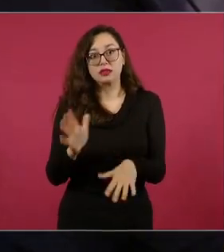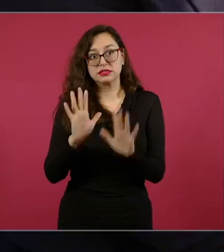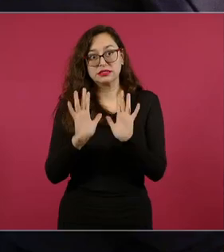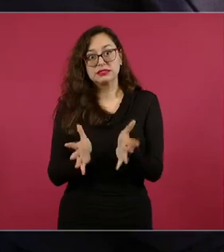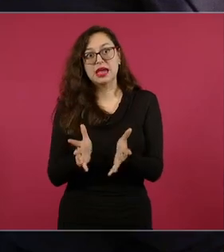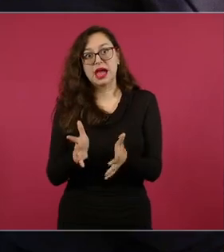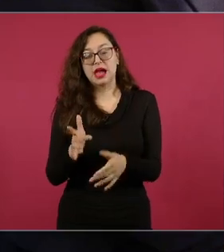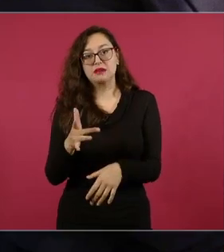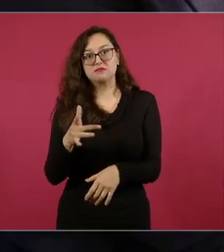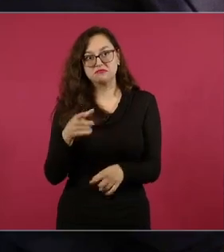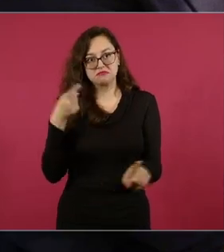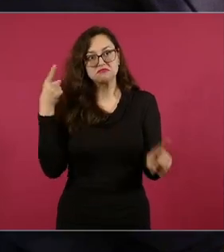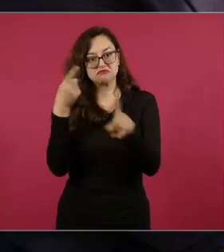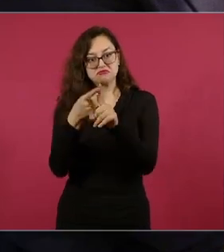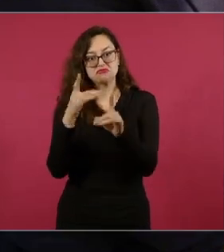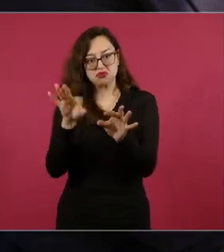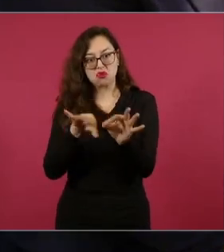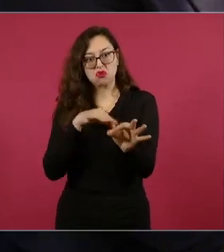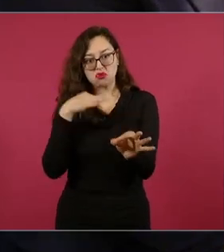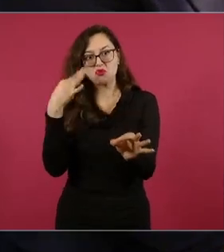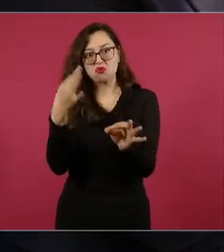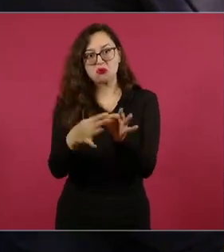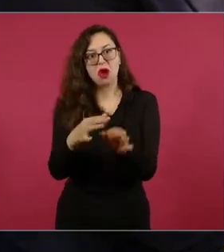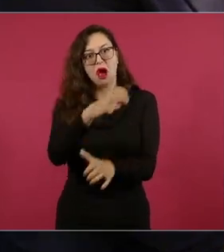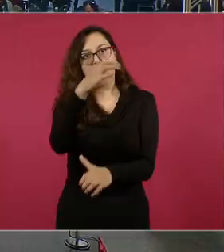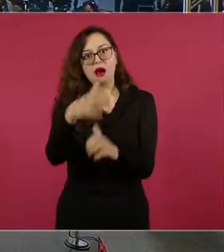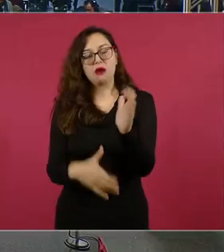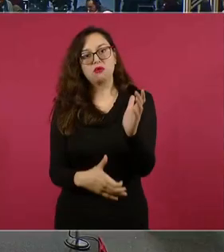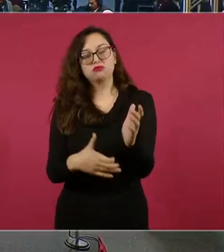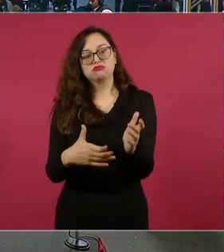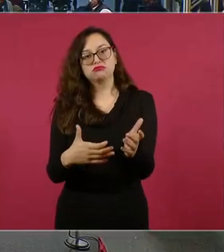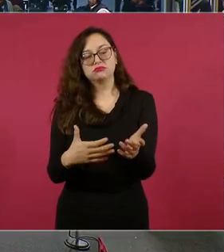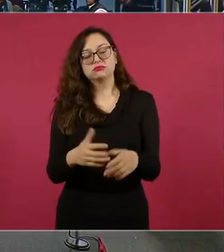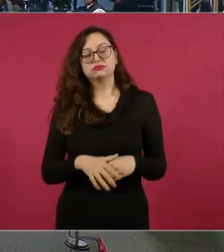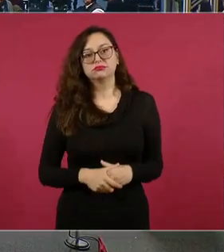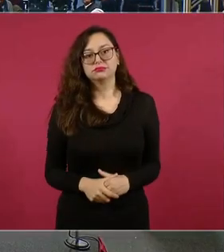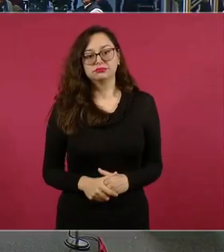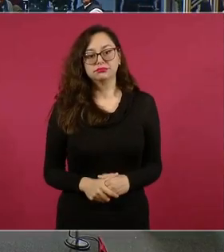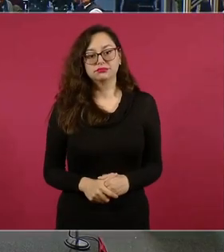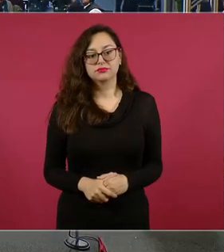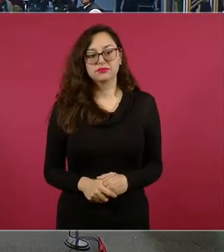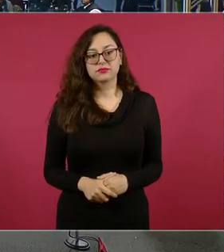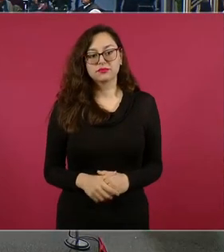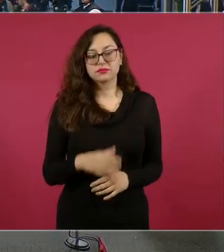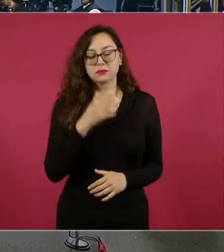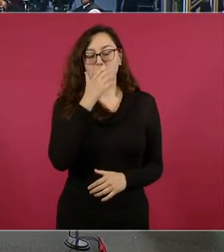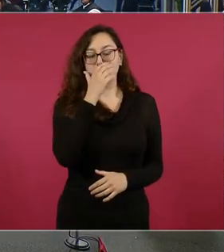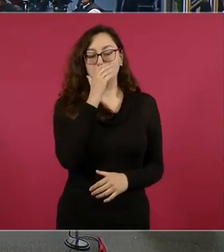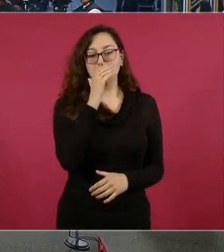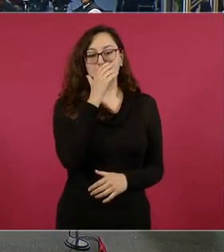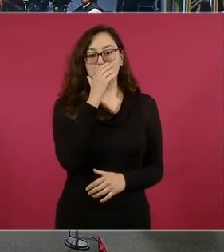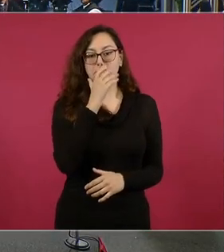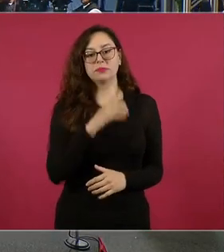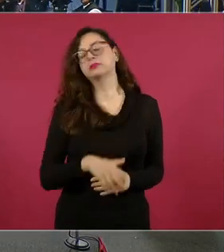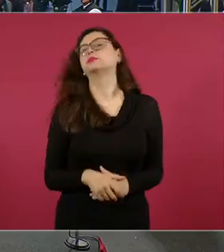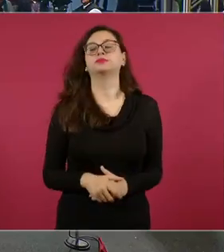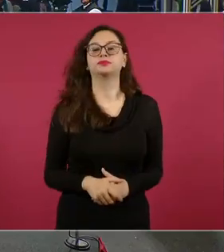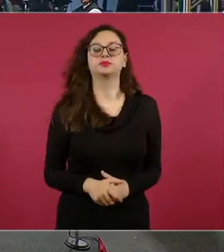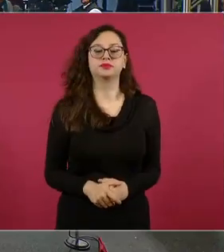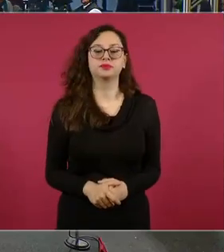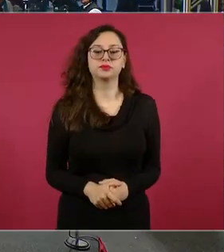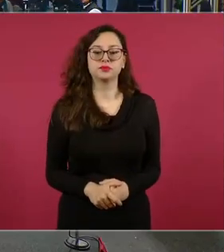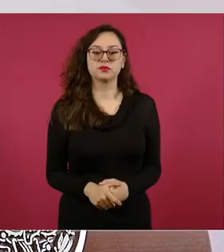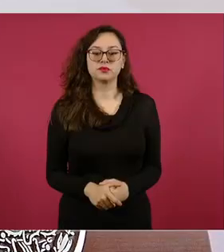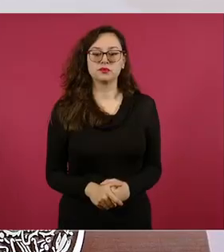consolidada con el final de su sexenio? Gracias. Sí, pues tuvo que ver mucho, ya lo he dicho,